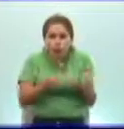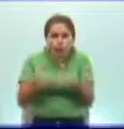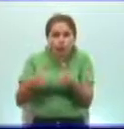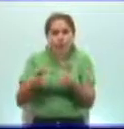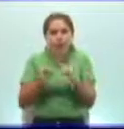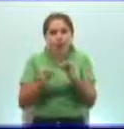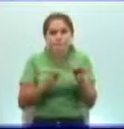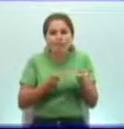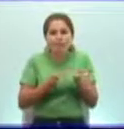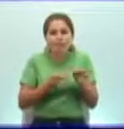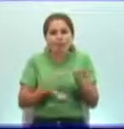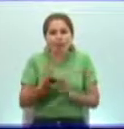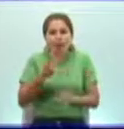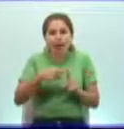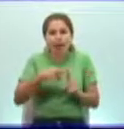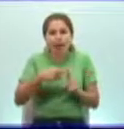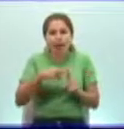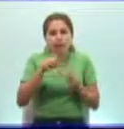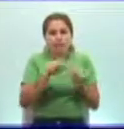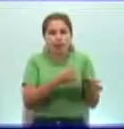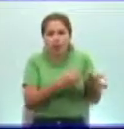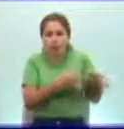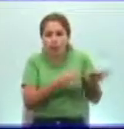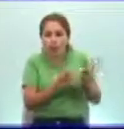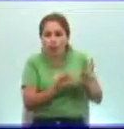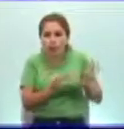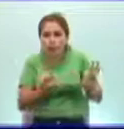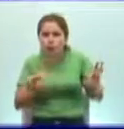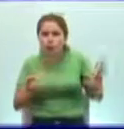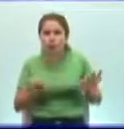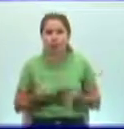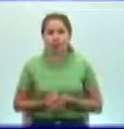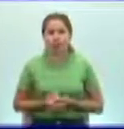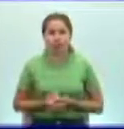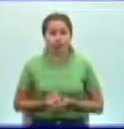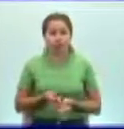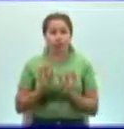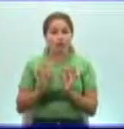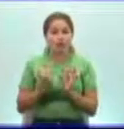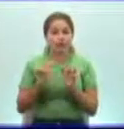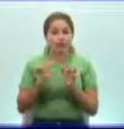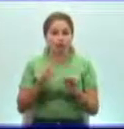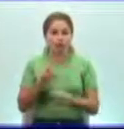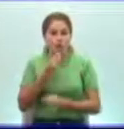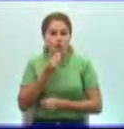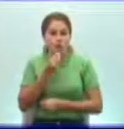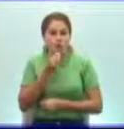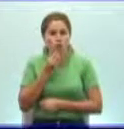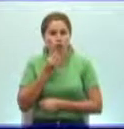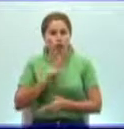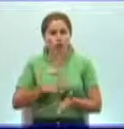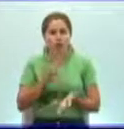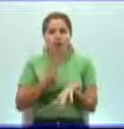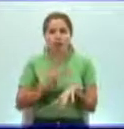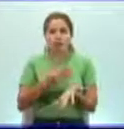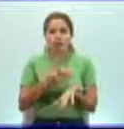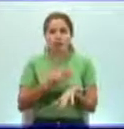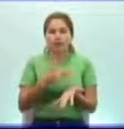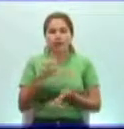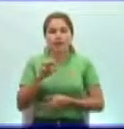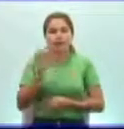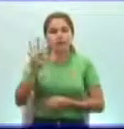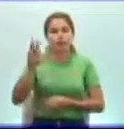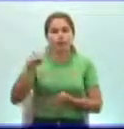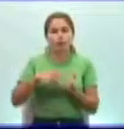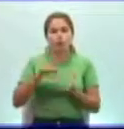partículas cargadas a través de la sección transversal de un conductor. Este también lo podemos encontrar en su libro de texto, Epígrafe 5.1,